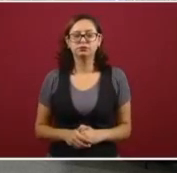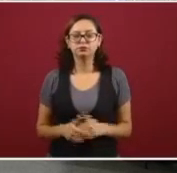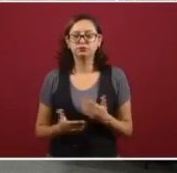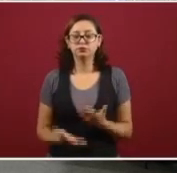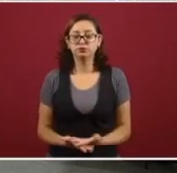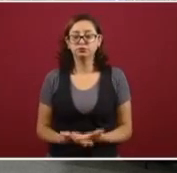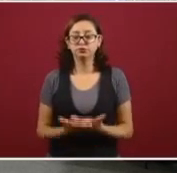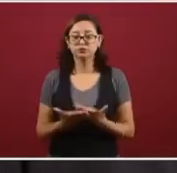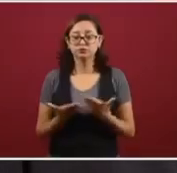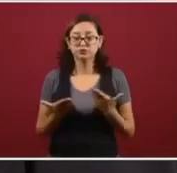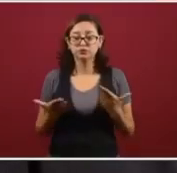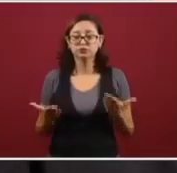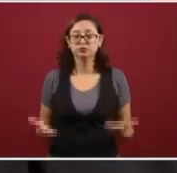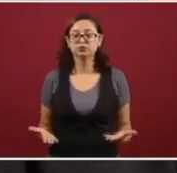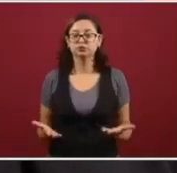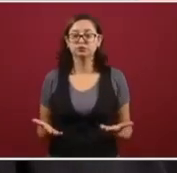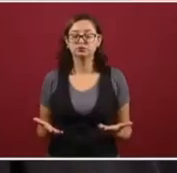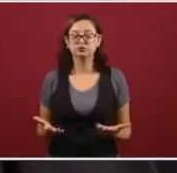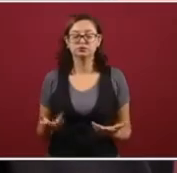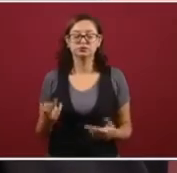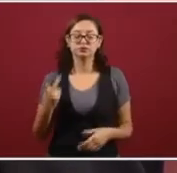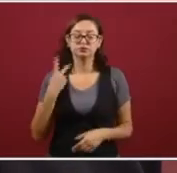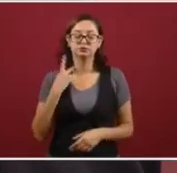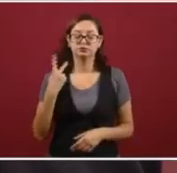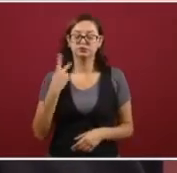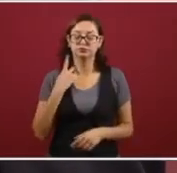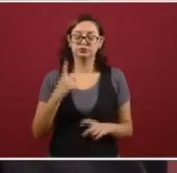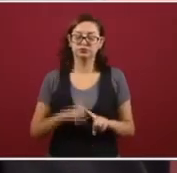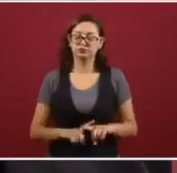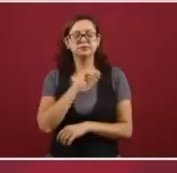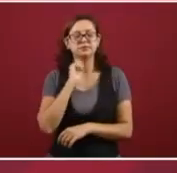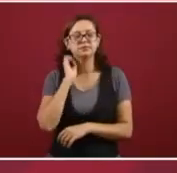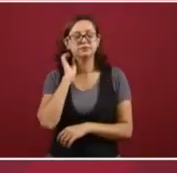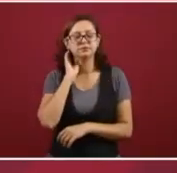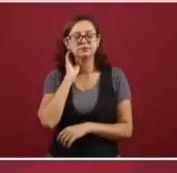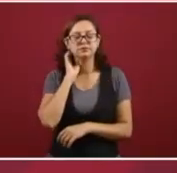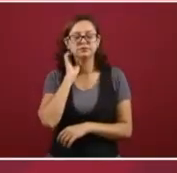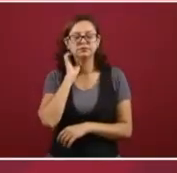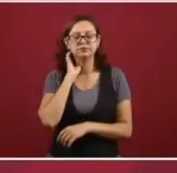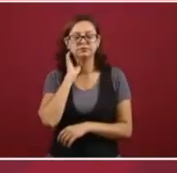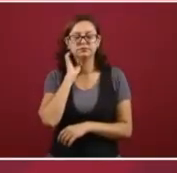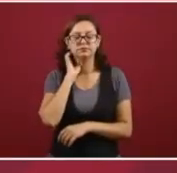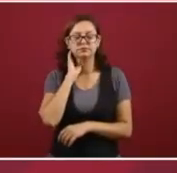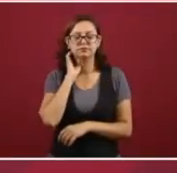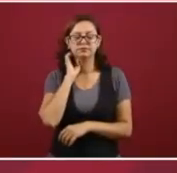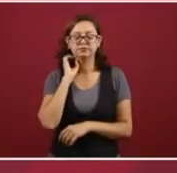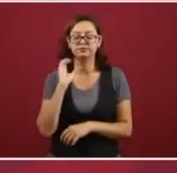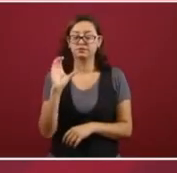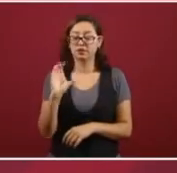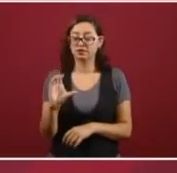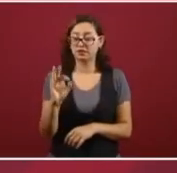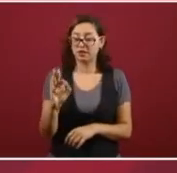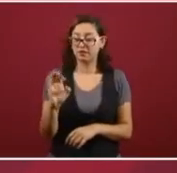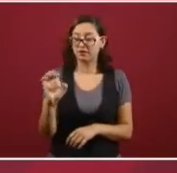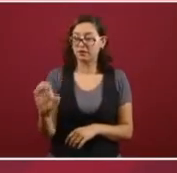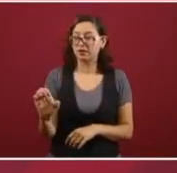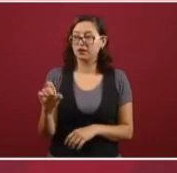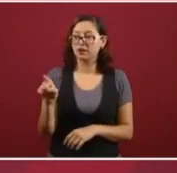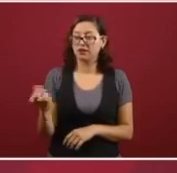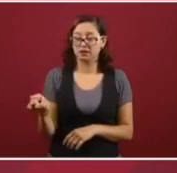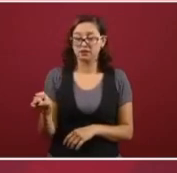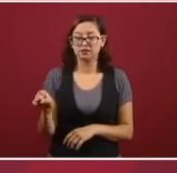es fortalecer la Comisión Federal de Electricidad y la Comisión Federal